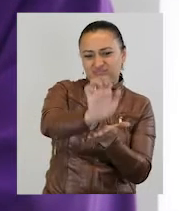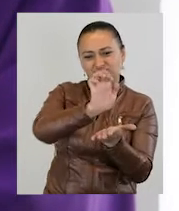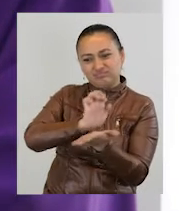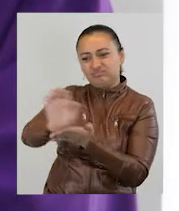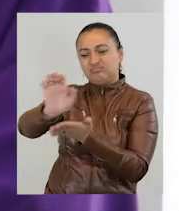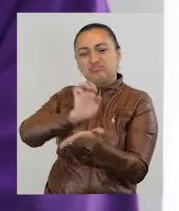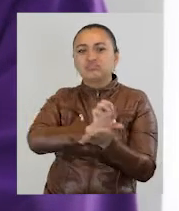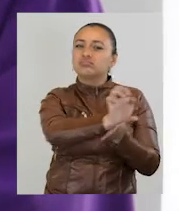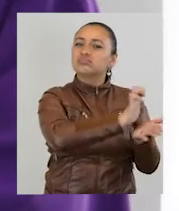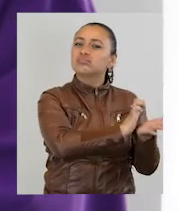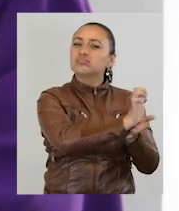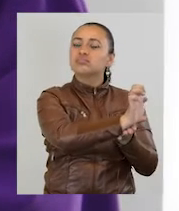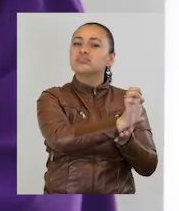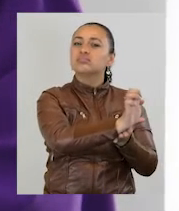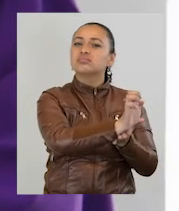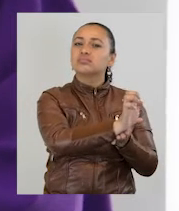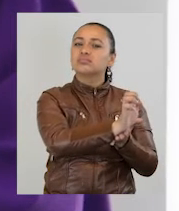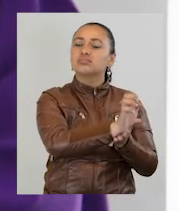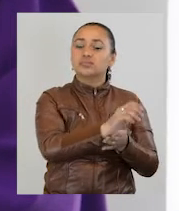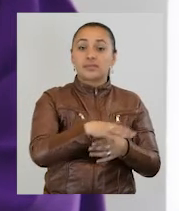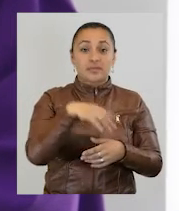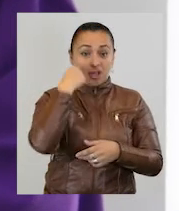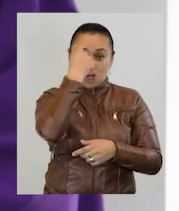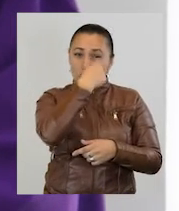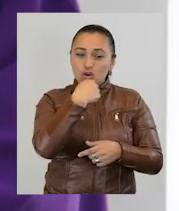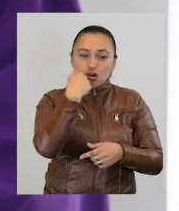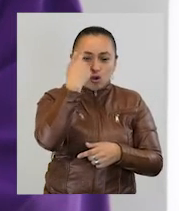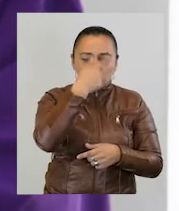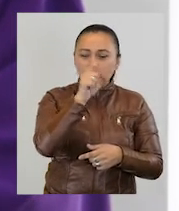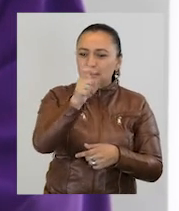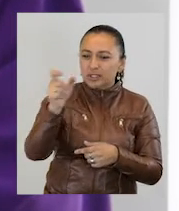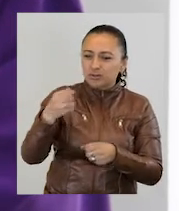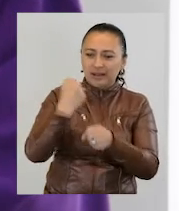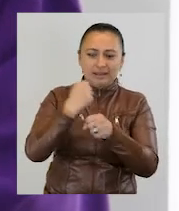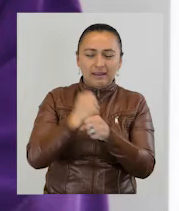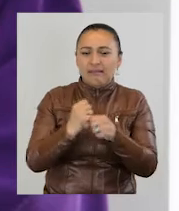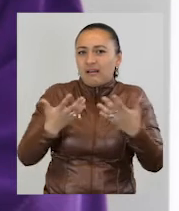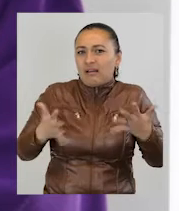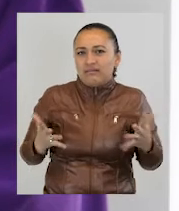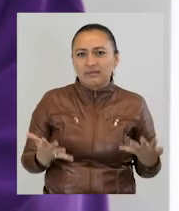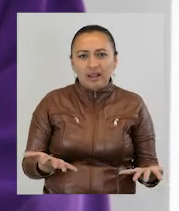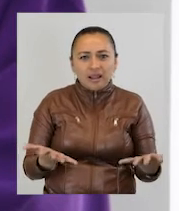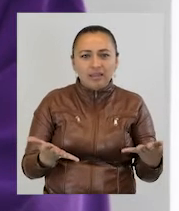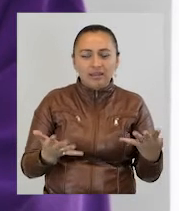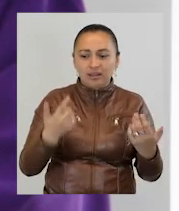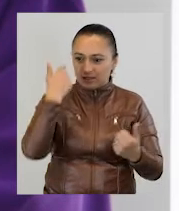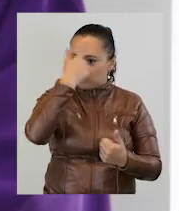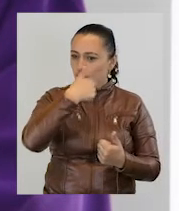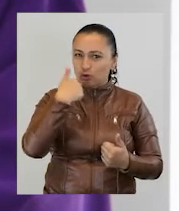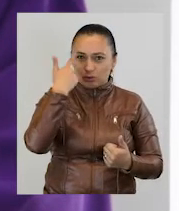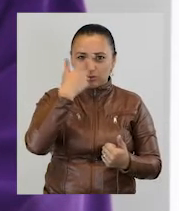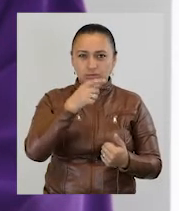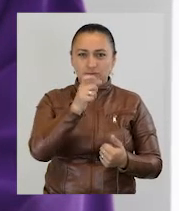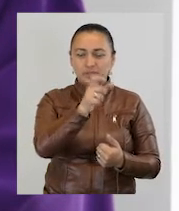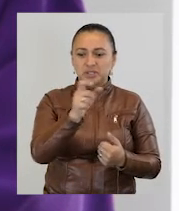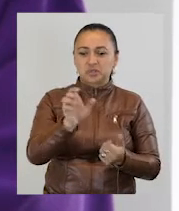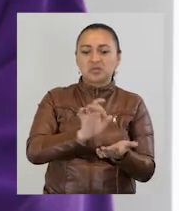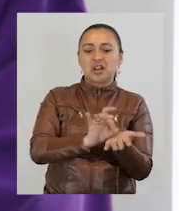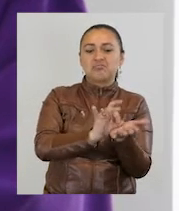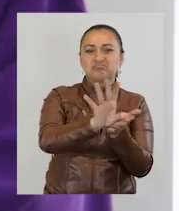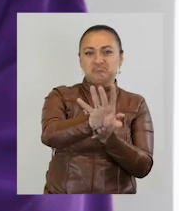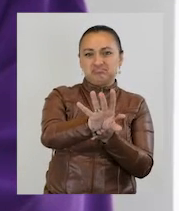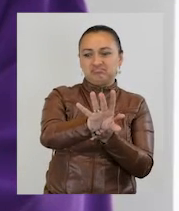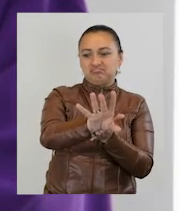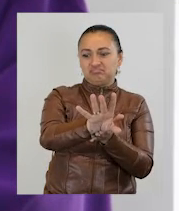su tierra, de su riqueza, de su dignidad, el rostro del desempleado, el